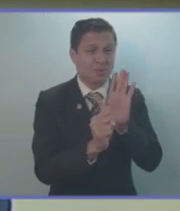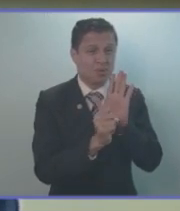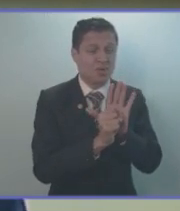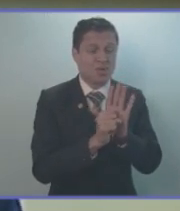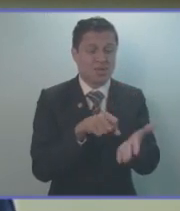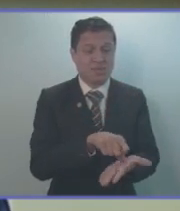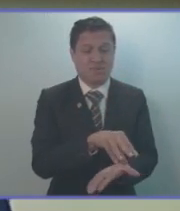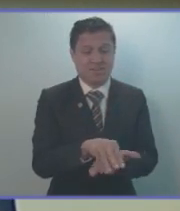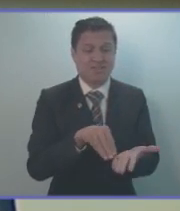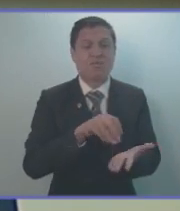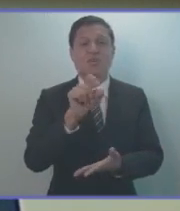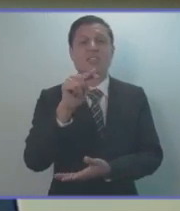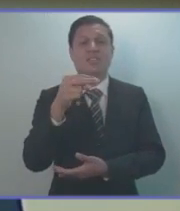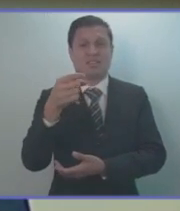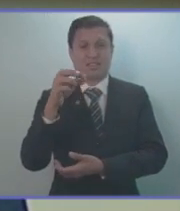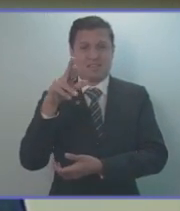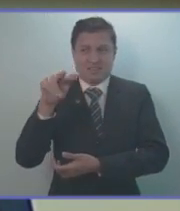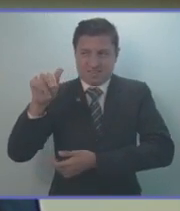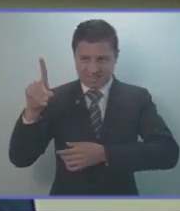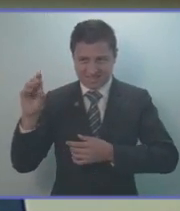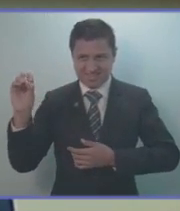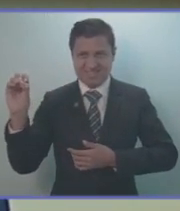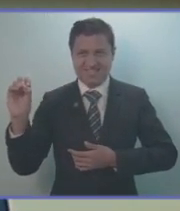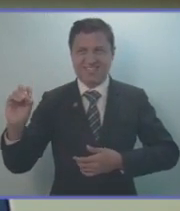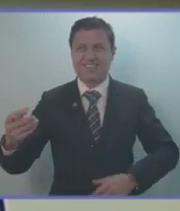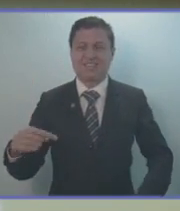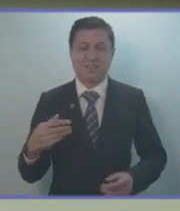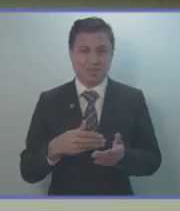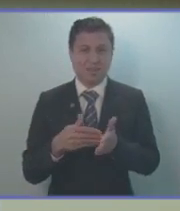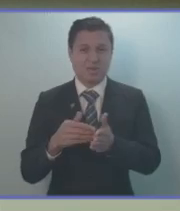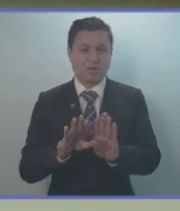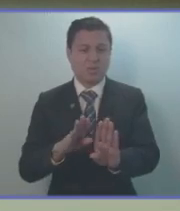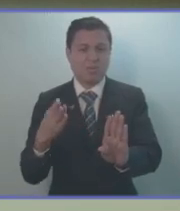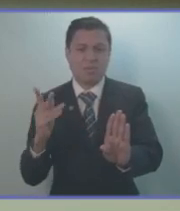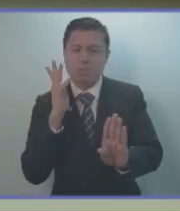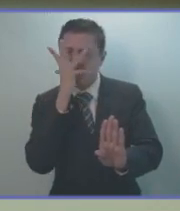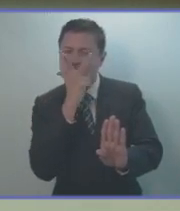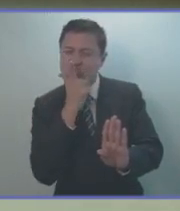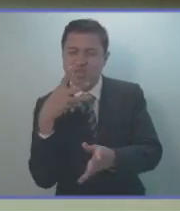Gerardo y hacer ese monumento a la entrada de ese bonito pueblo.